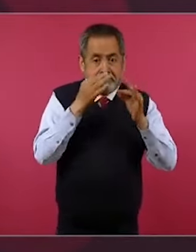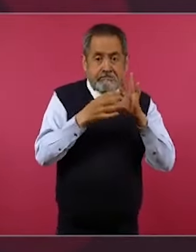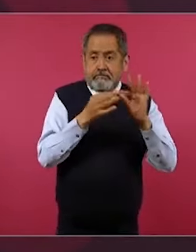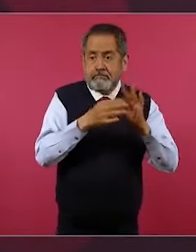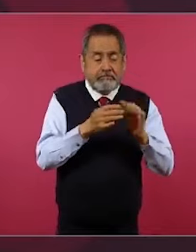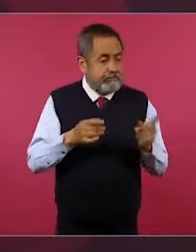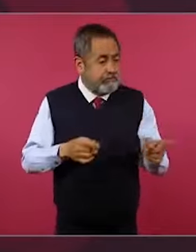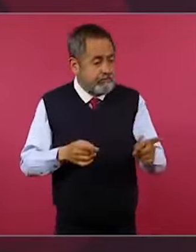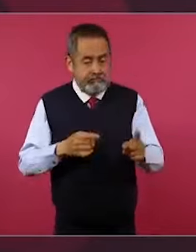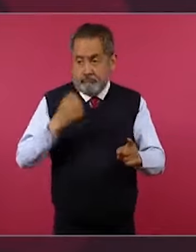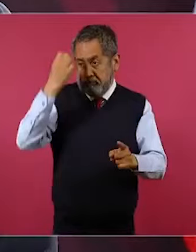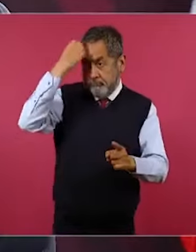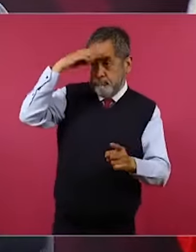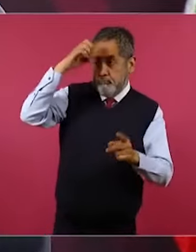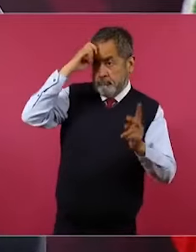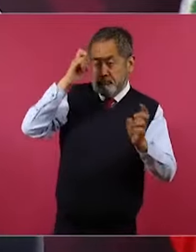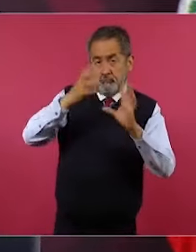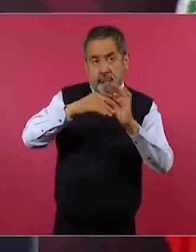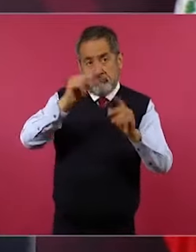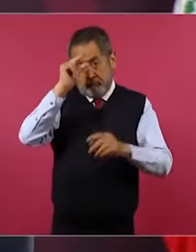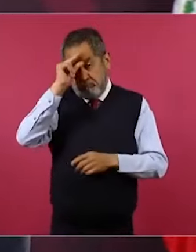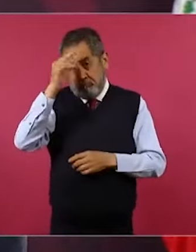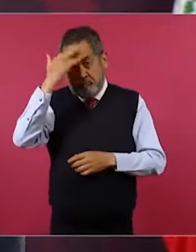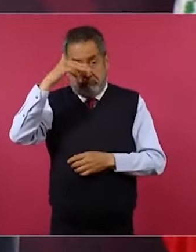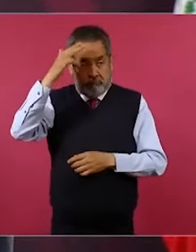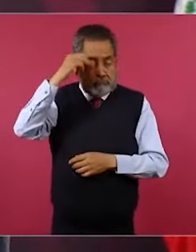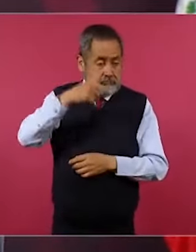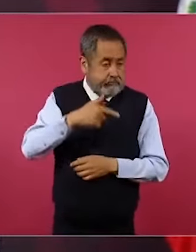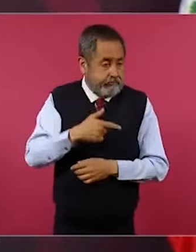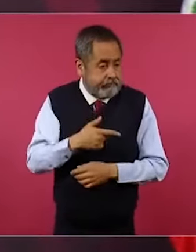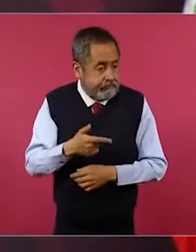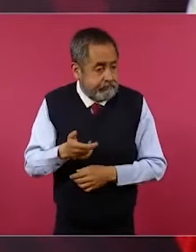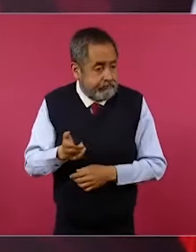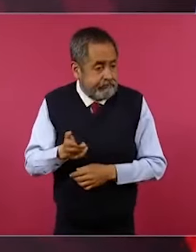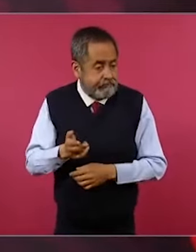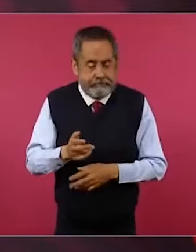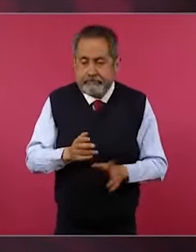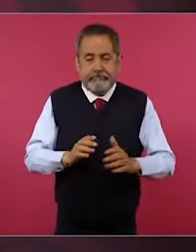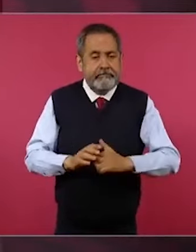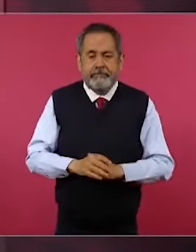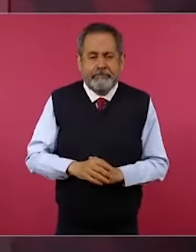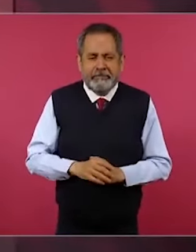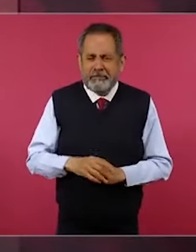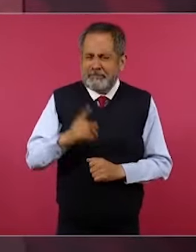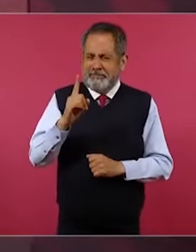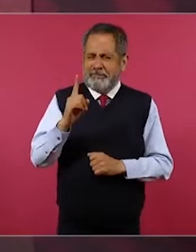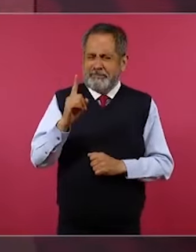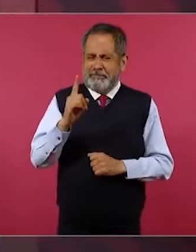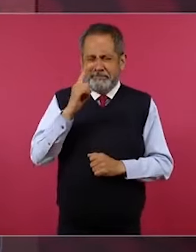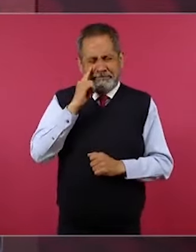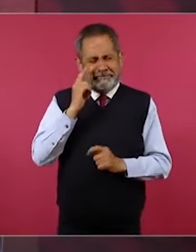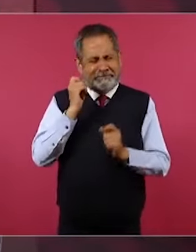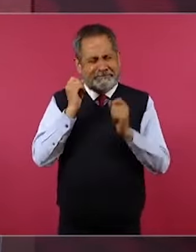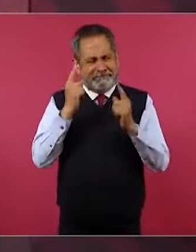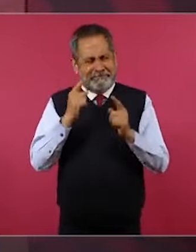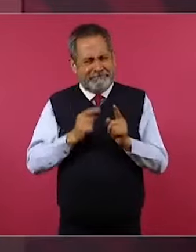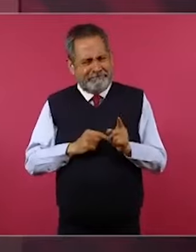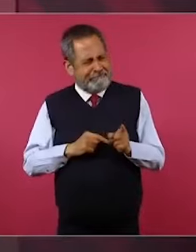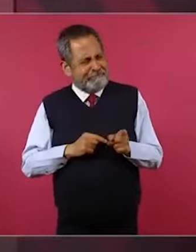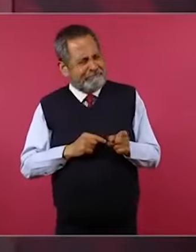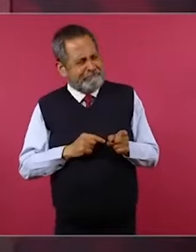comentaristas, expertos, sabiondos. Lo único que me llamó la atención, para